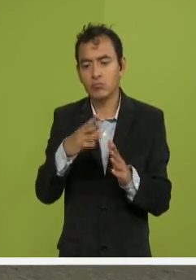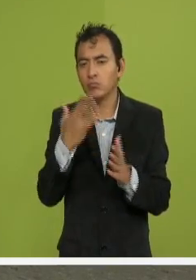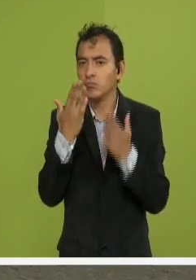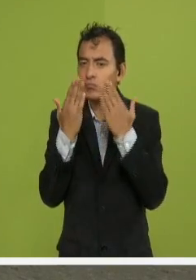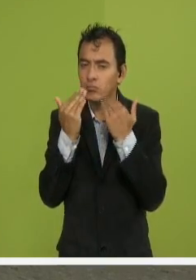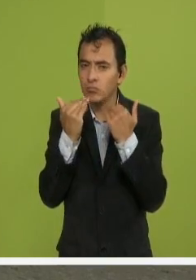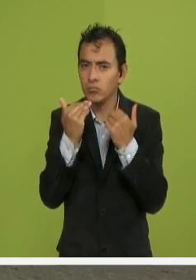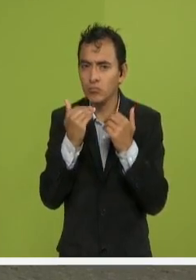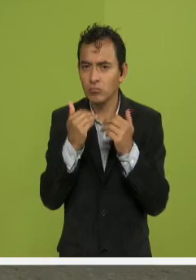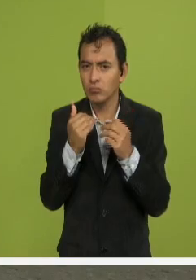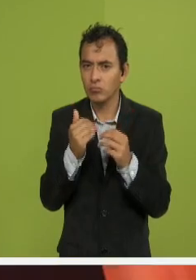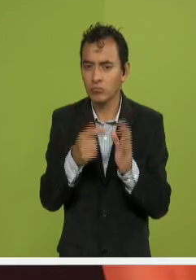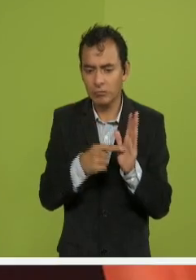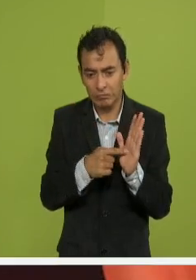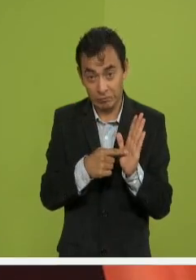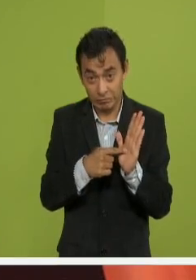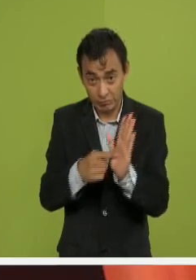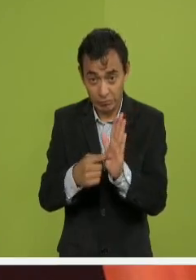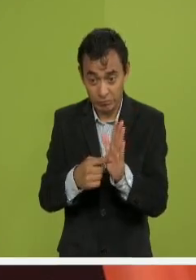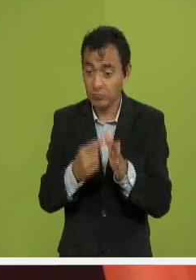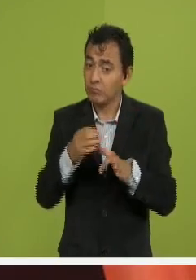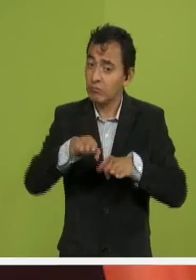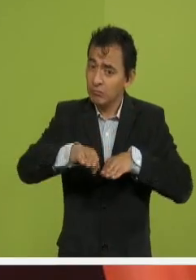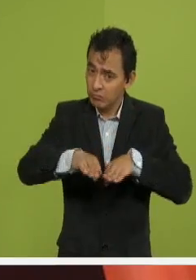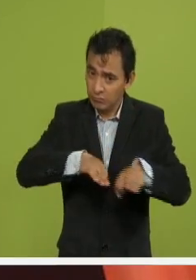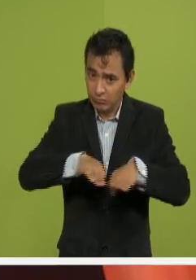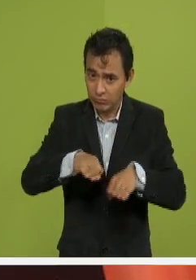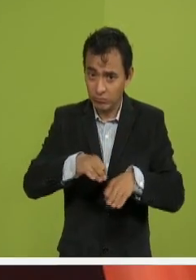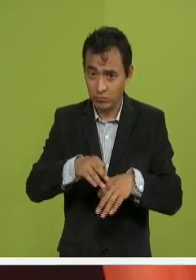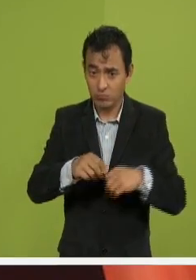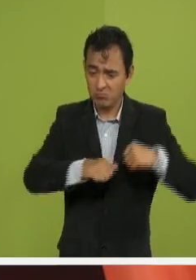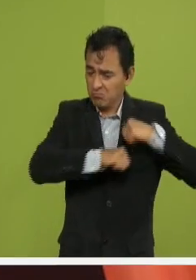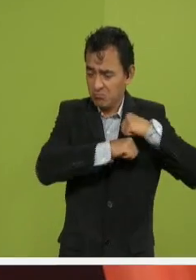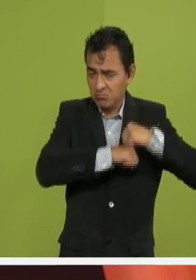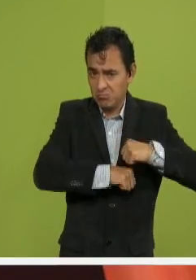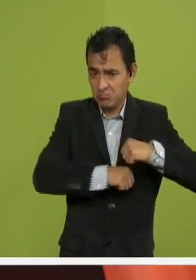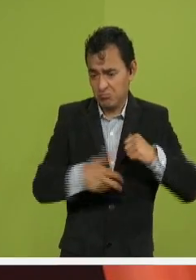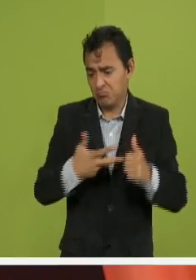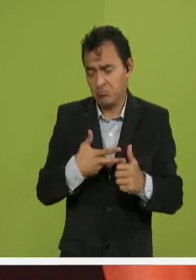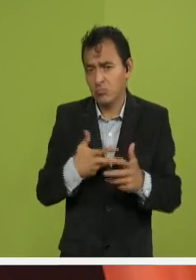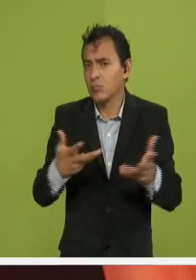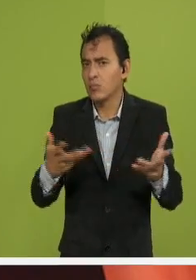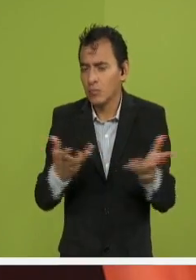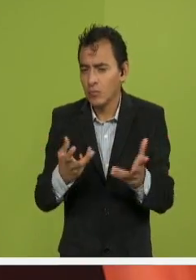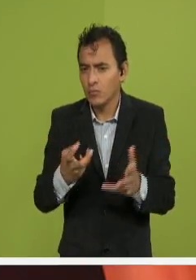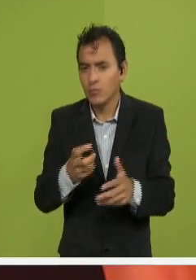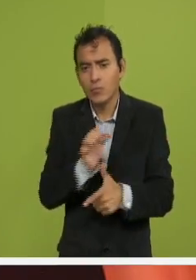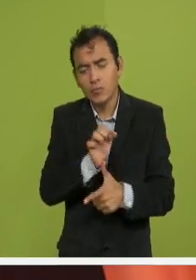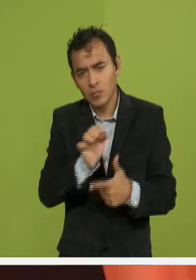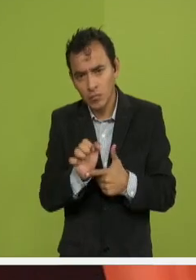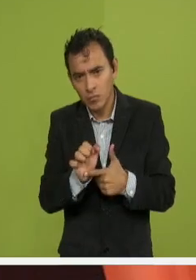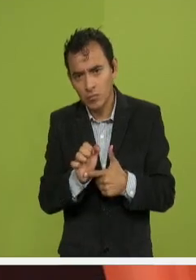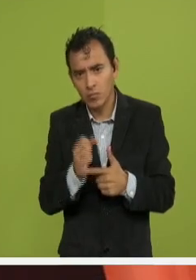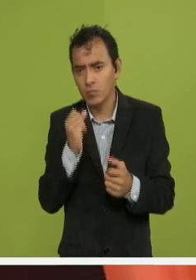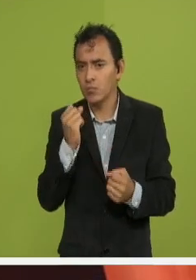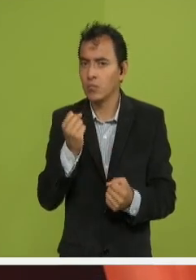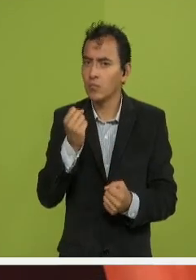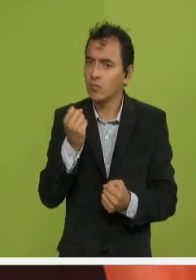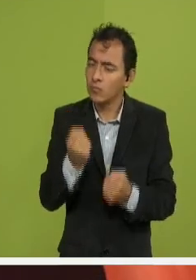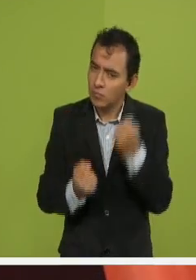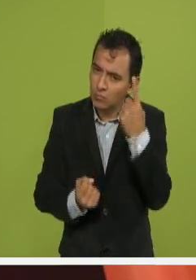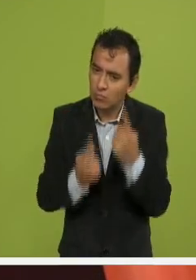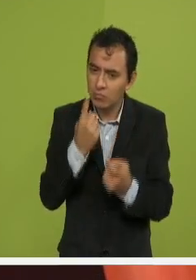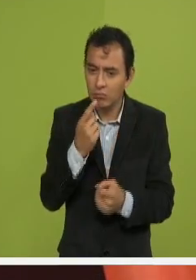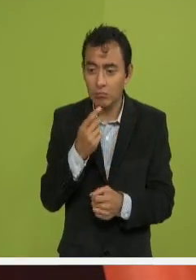que sea un acto de oficio, que una autoridad lo tenga que hacer. Esto implica que alguien tenga que hacer un llamado